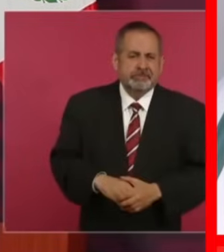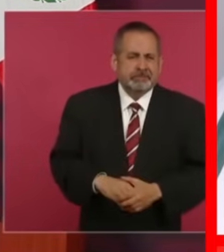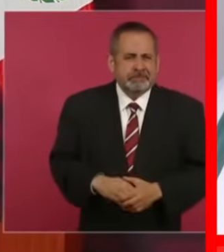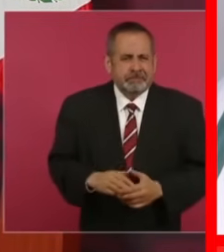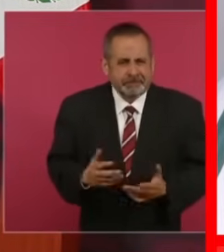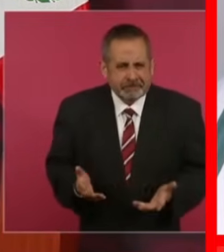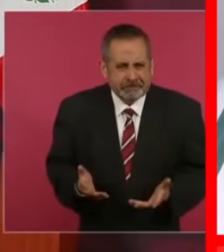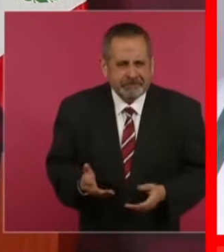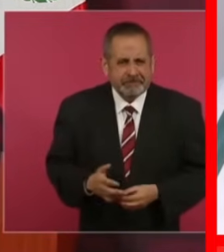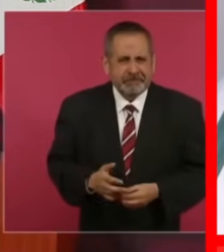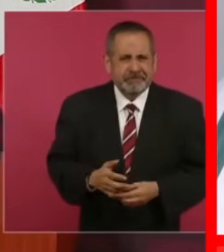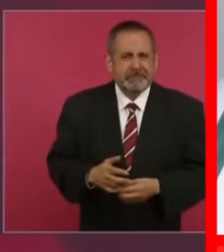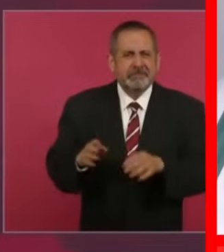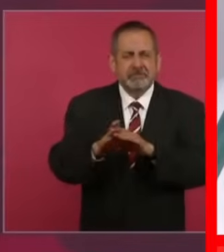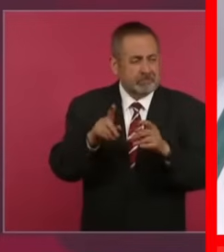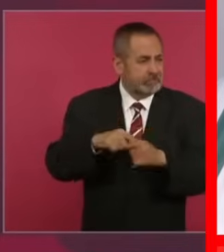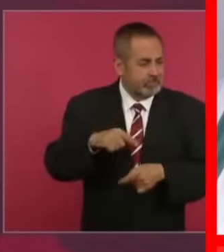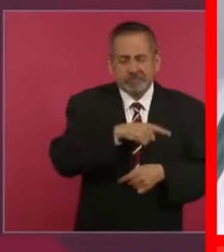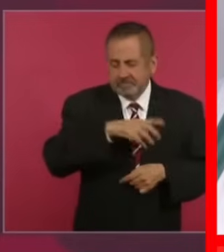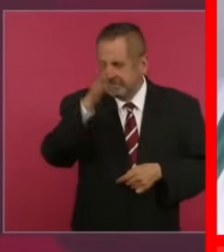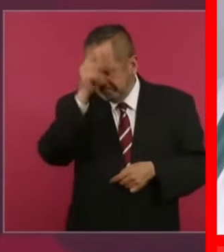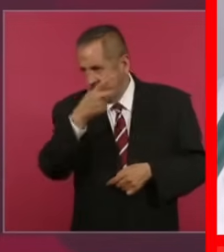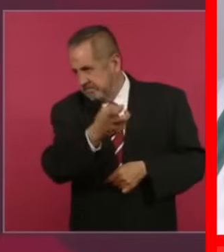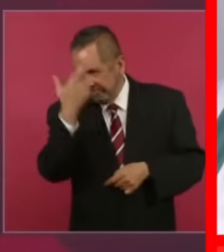Entonces cómo voy a estar de